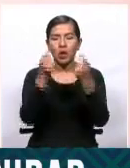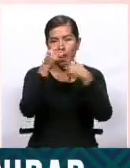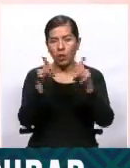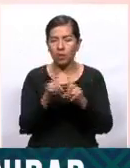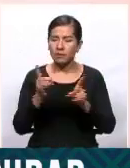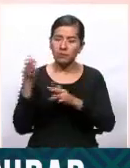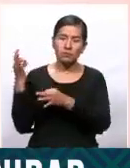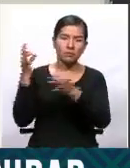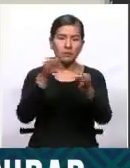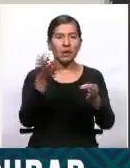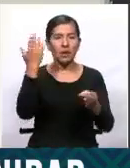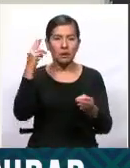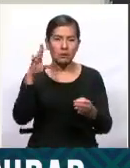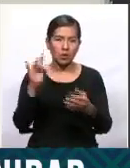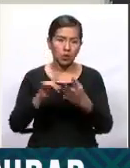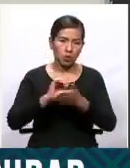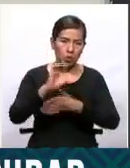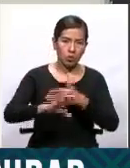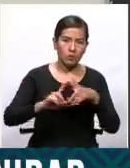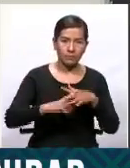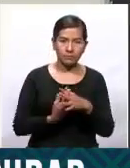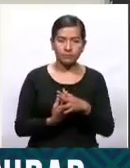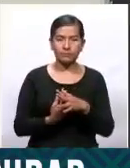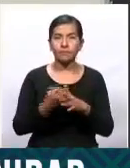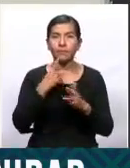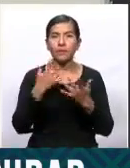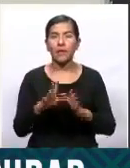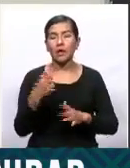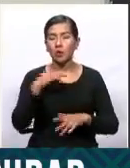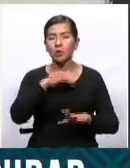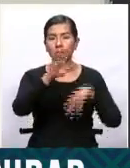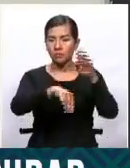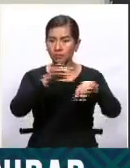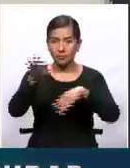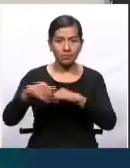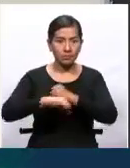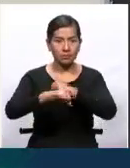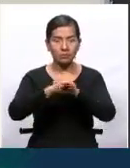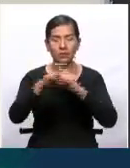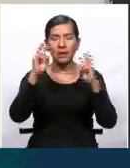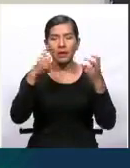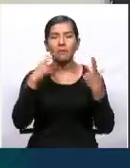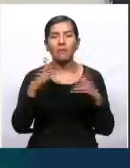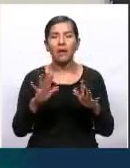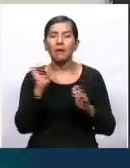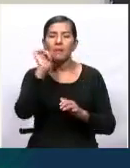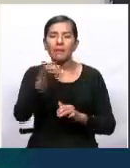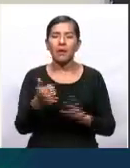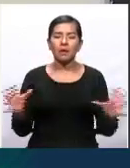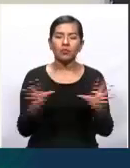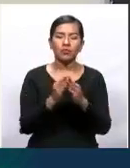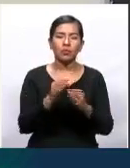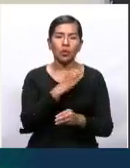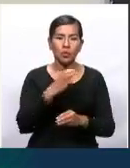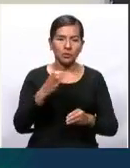pasado 28 de octubre. Ha convocado para instalar la comisión técnica el día de mañana